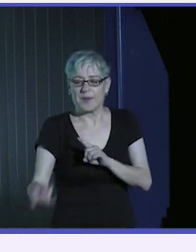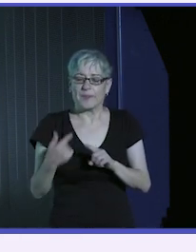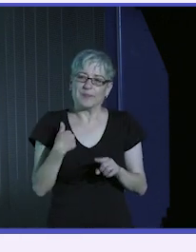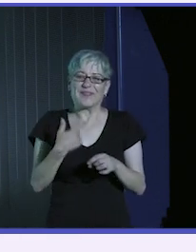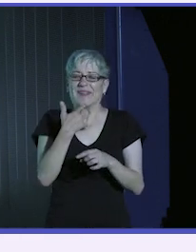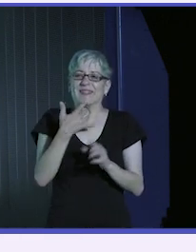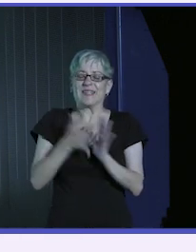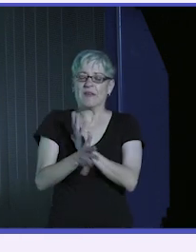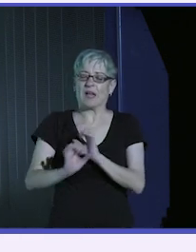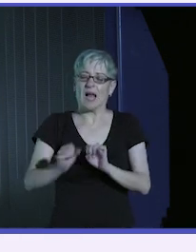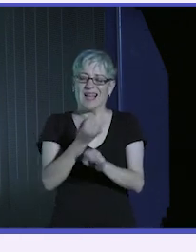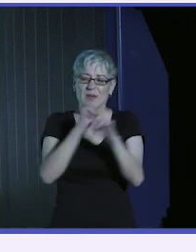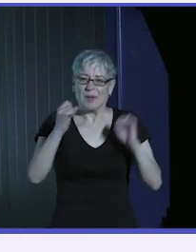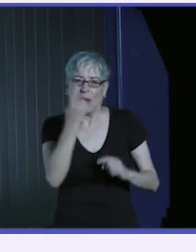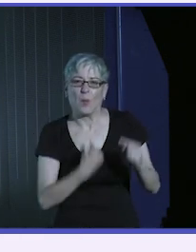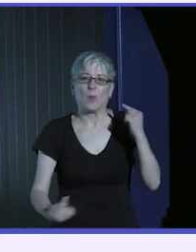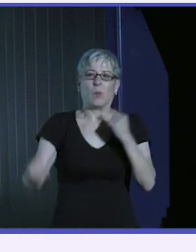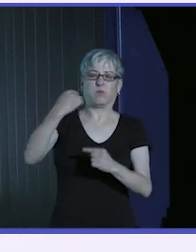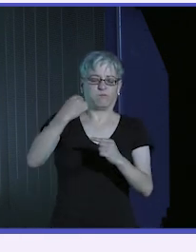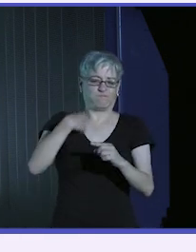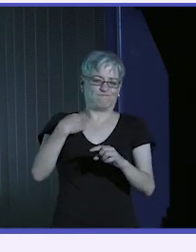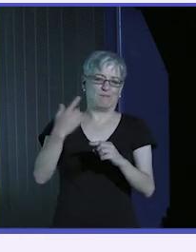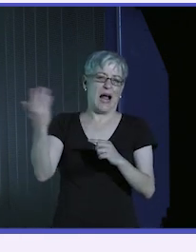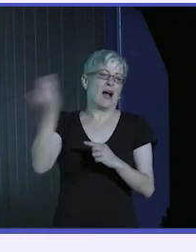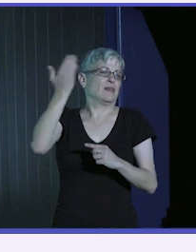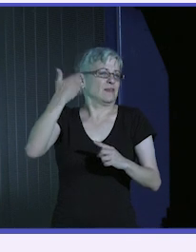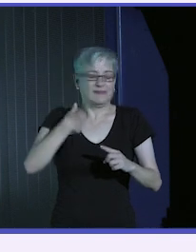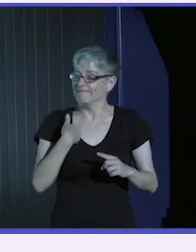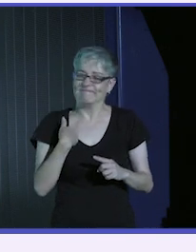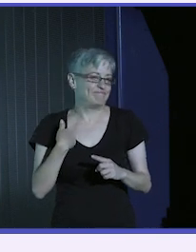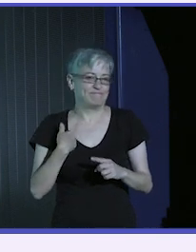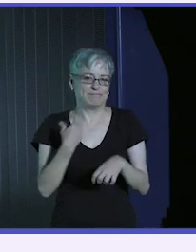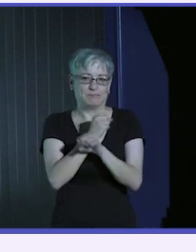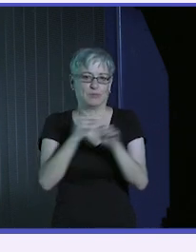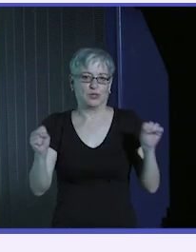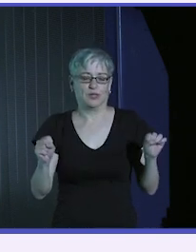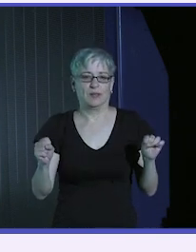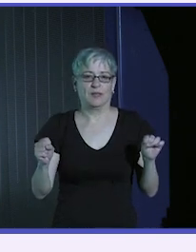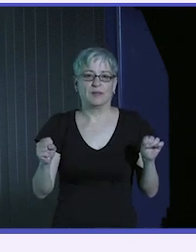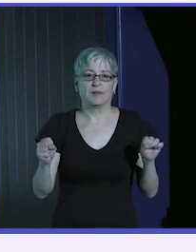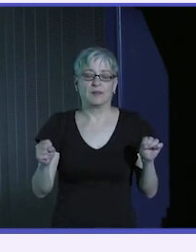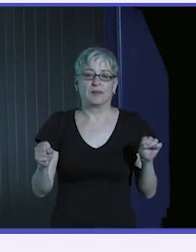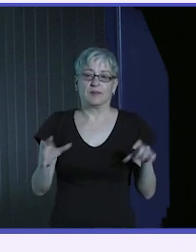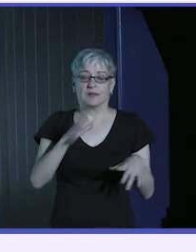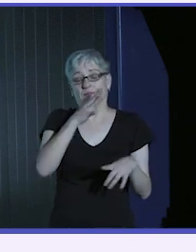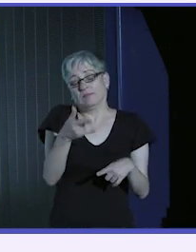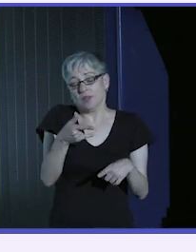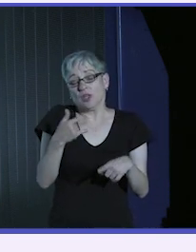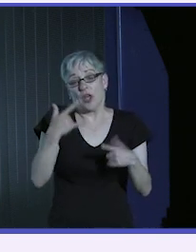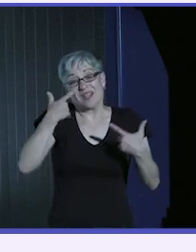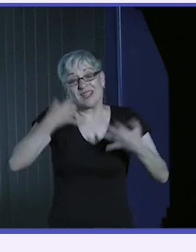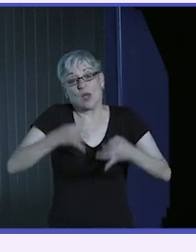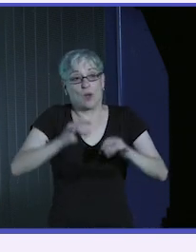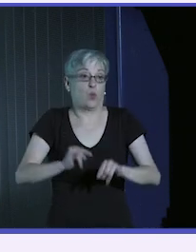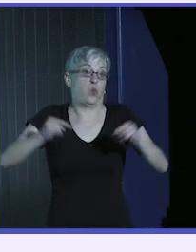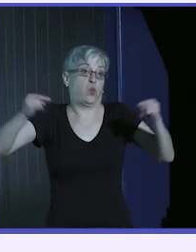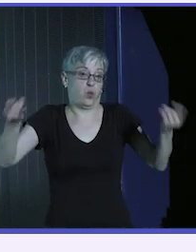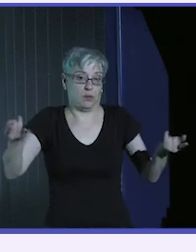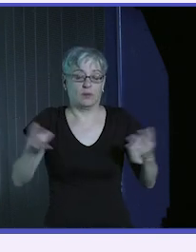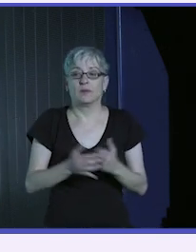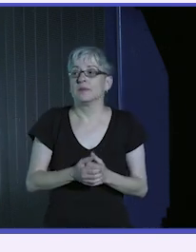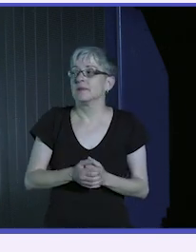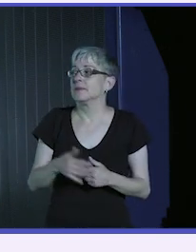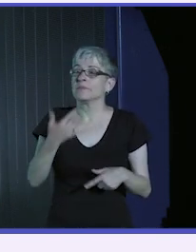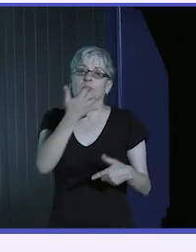virtualmente tener ataques man in the middle y esto va a dificultar casuística amplia de ciberataques. Podemos seguir hablando